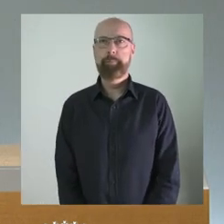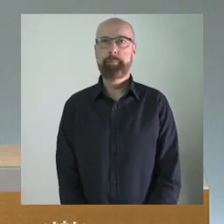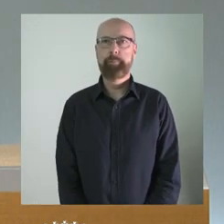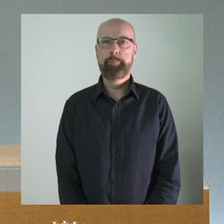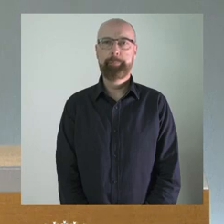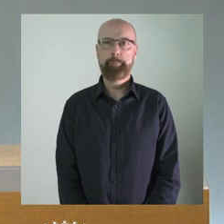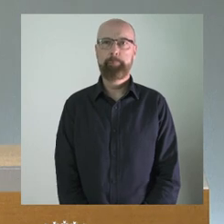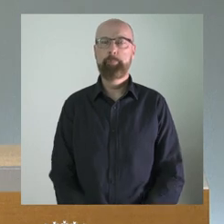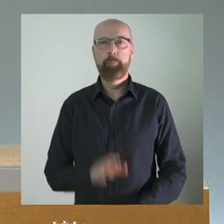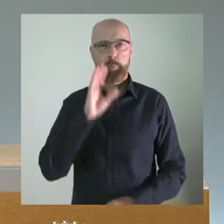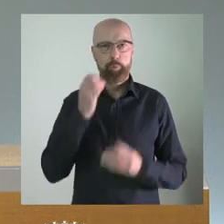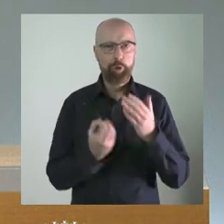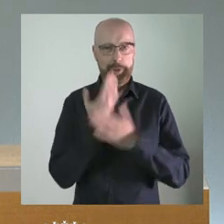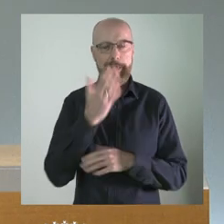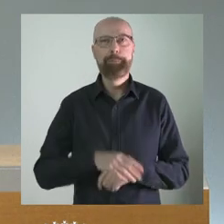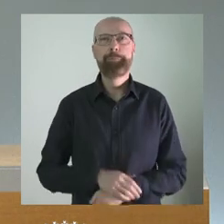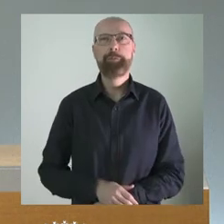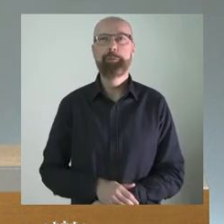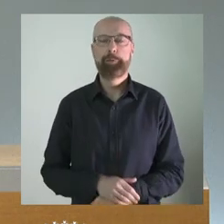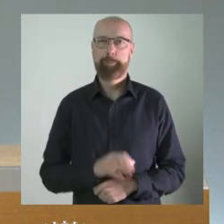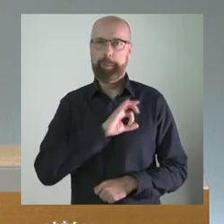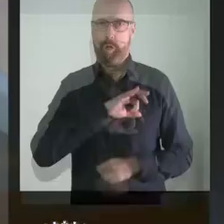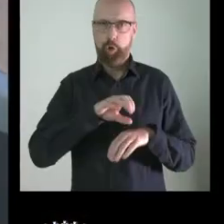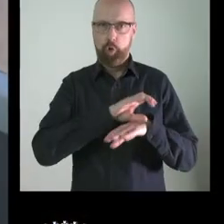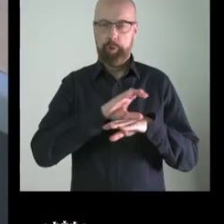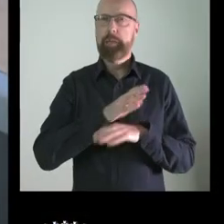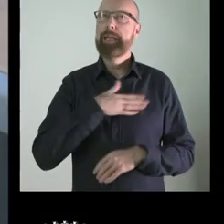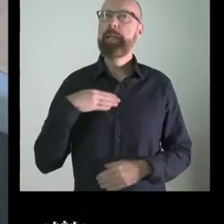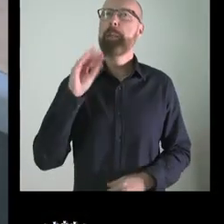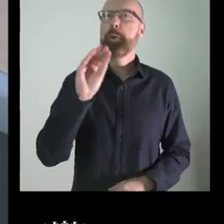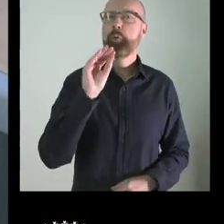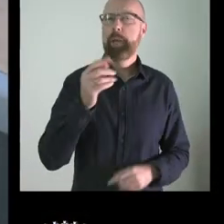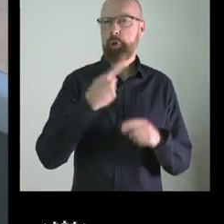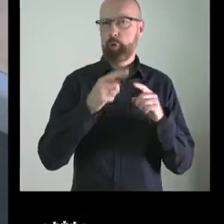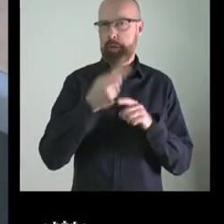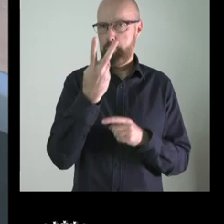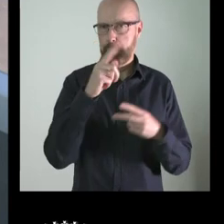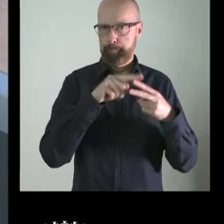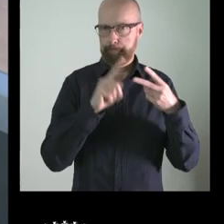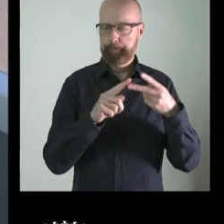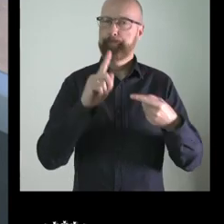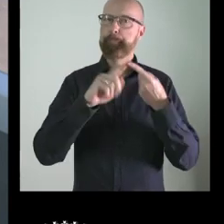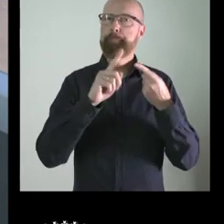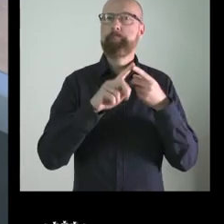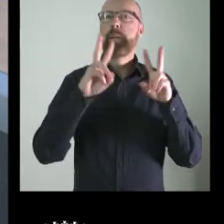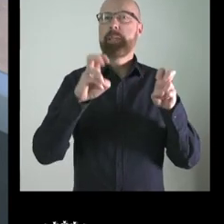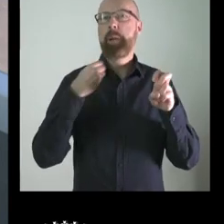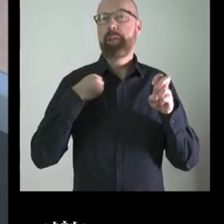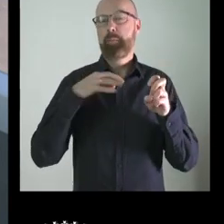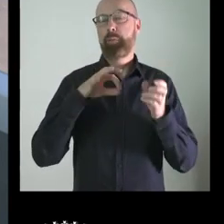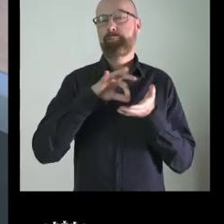Buenos días consejero queremos preguntarle dos cuestiones una el tema del serla